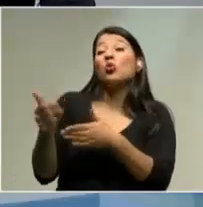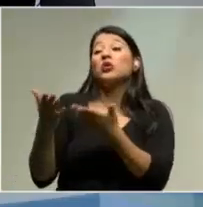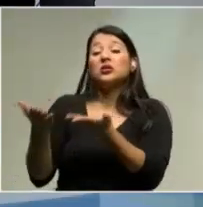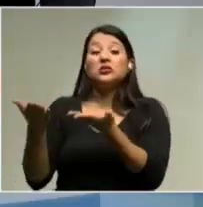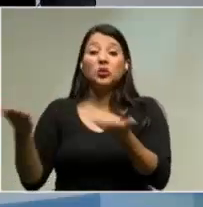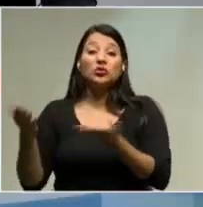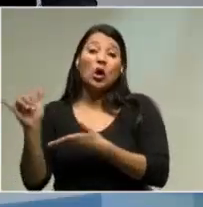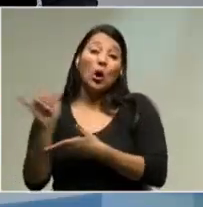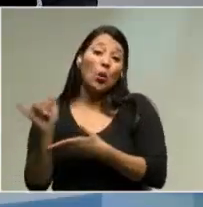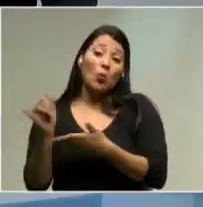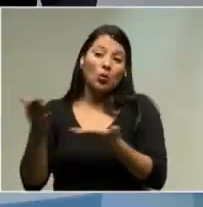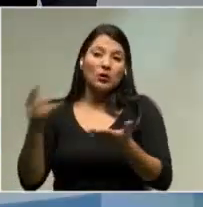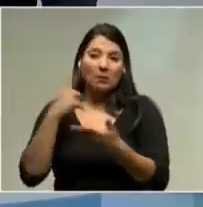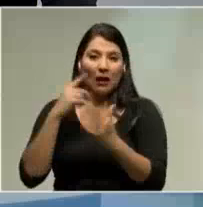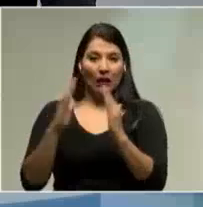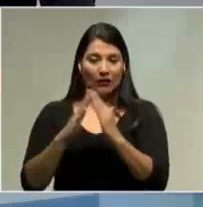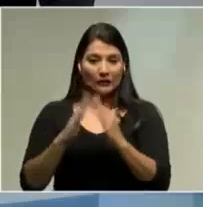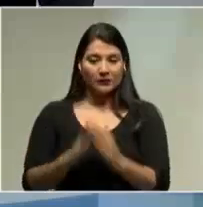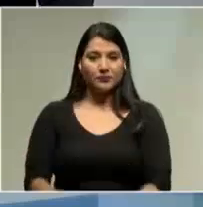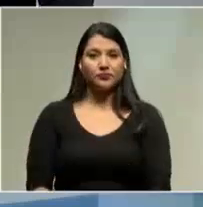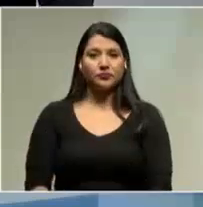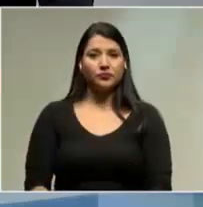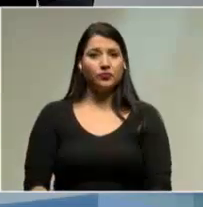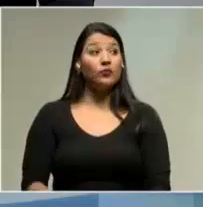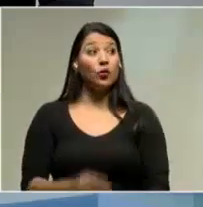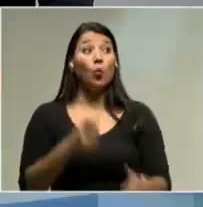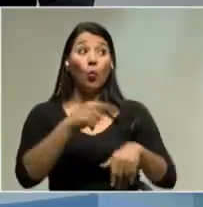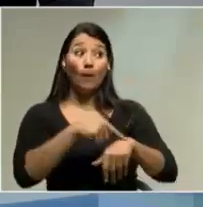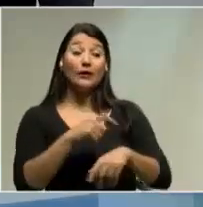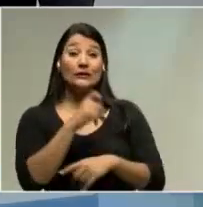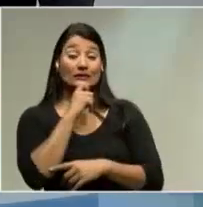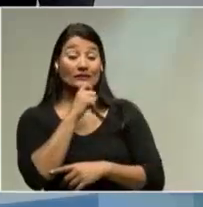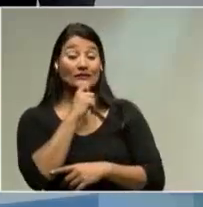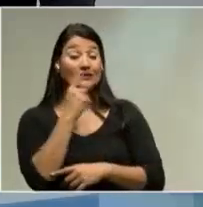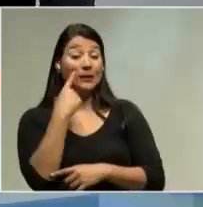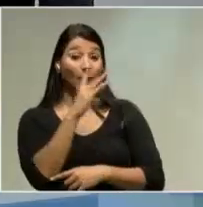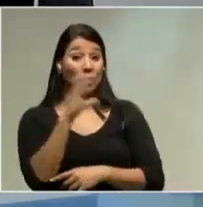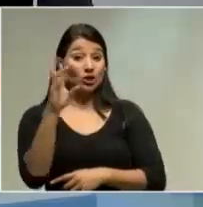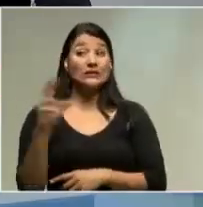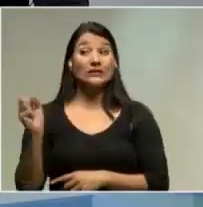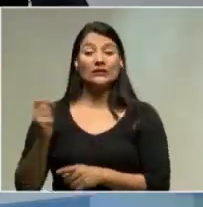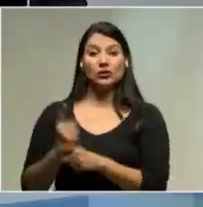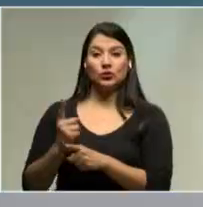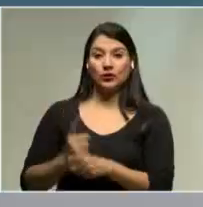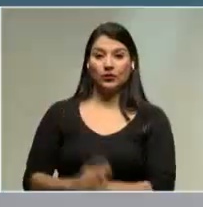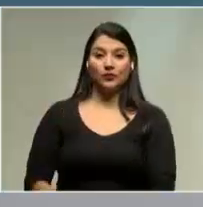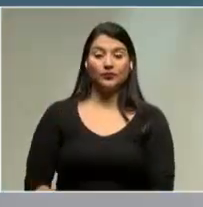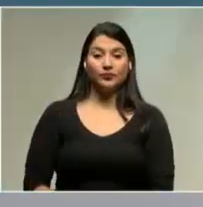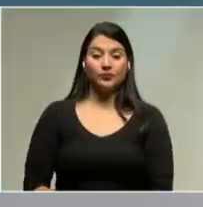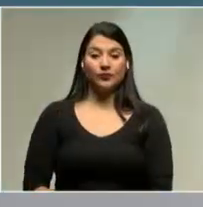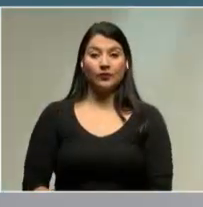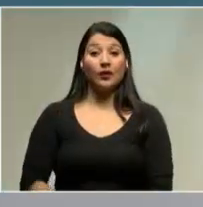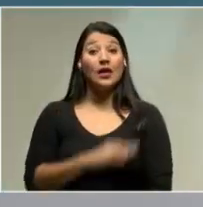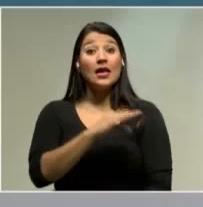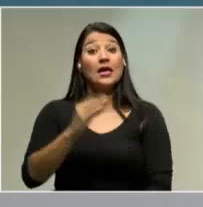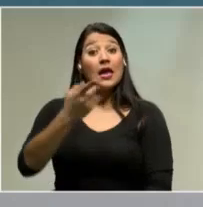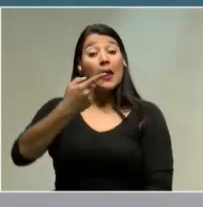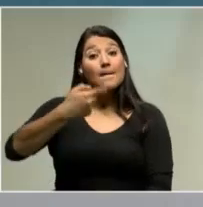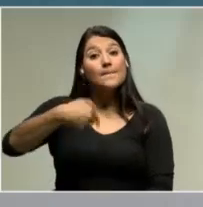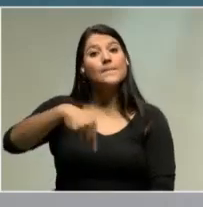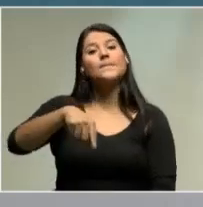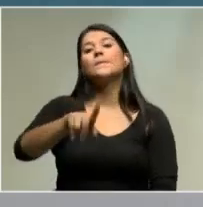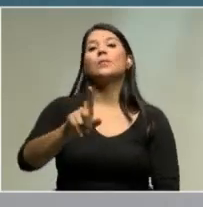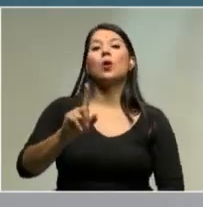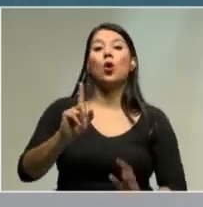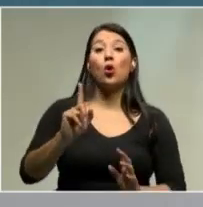como electrodomésticos. Un tiempo duro, Isel, tiempos duros. Así es, don Ernesto. Y en el próximo periodo de